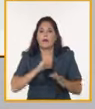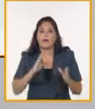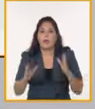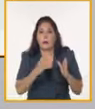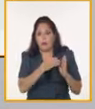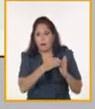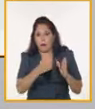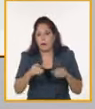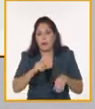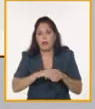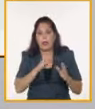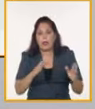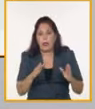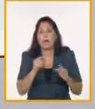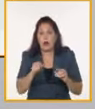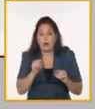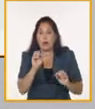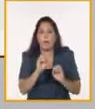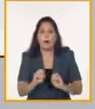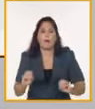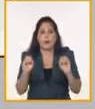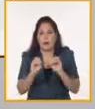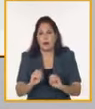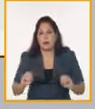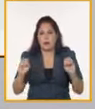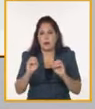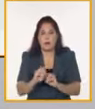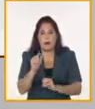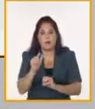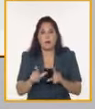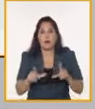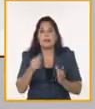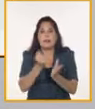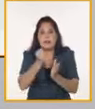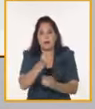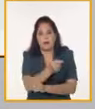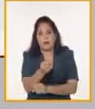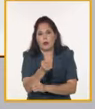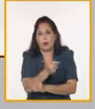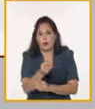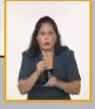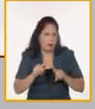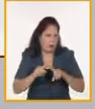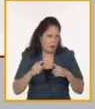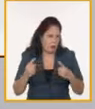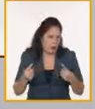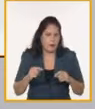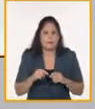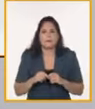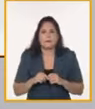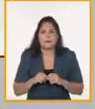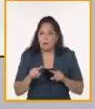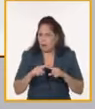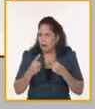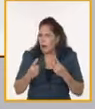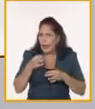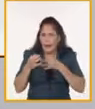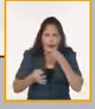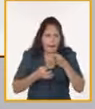hacer una organización de ese proceso para que ellos se certifiquen con ese curso y por qué hago tanto énfasis Por qué